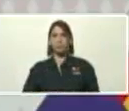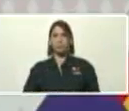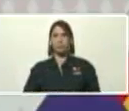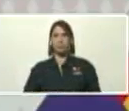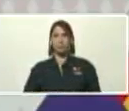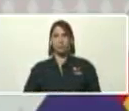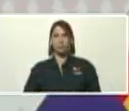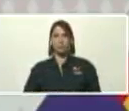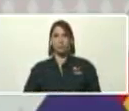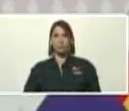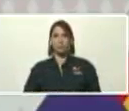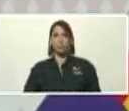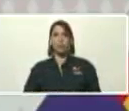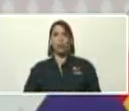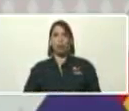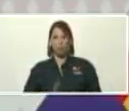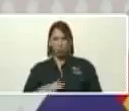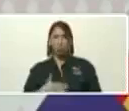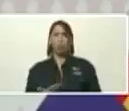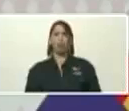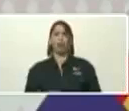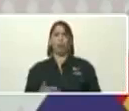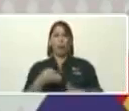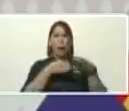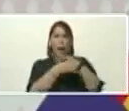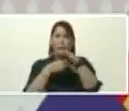en el derecho a la vivienda.